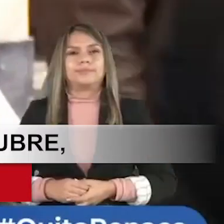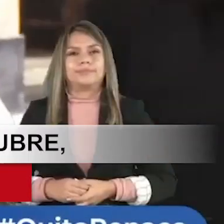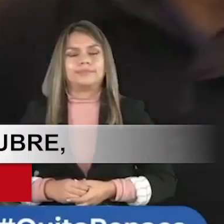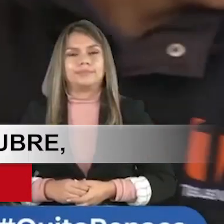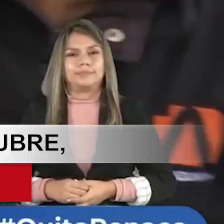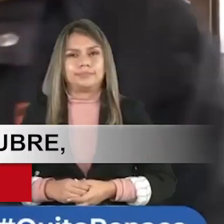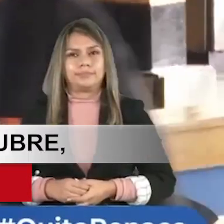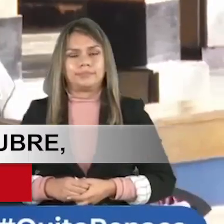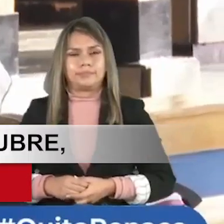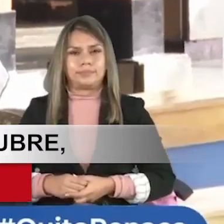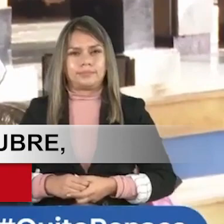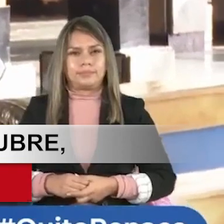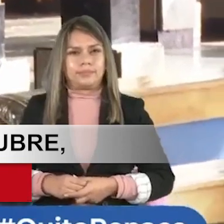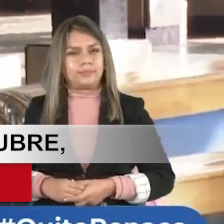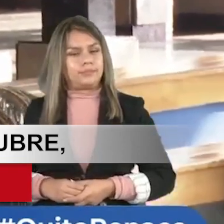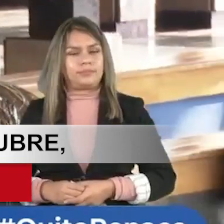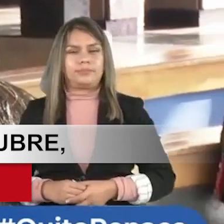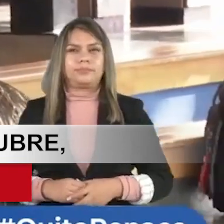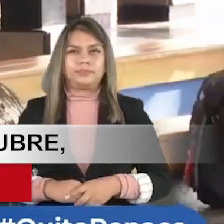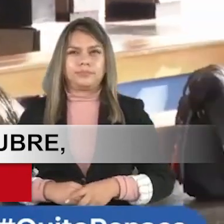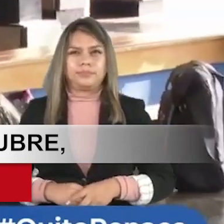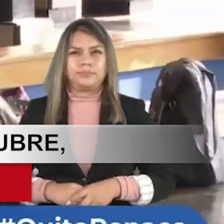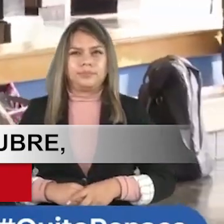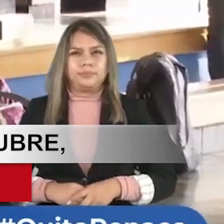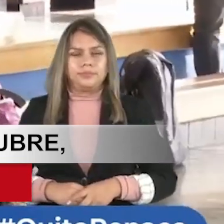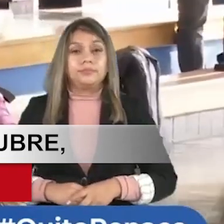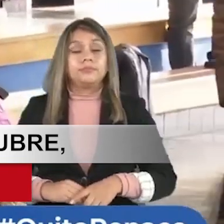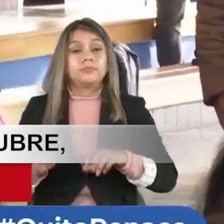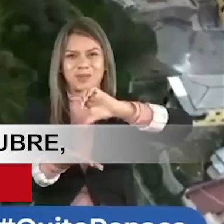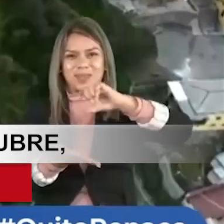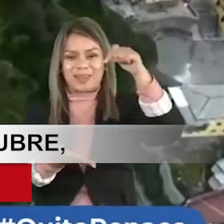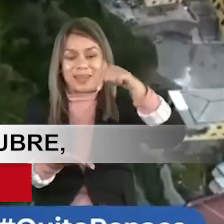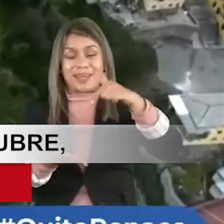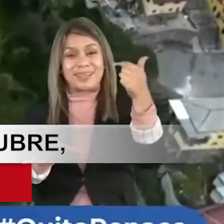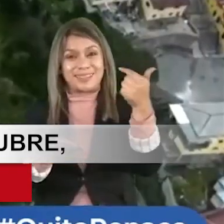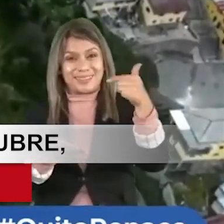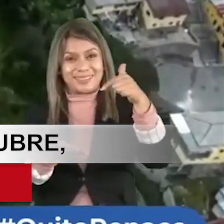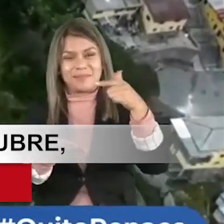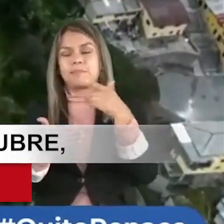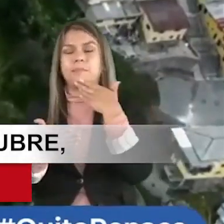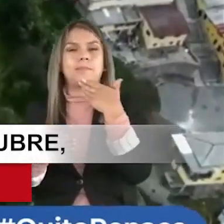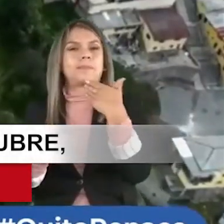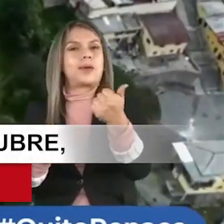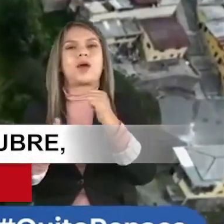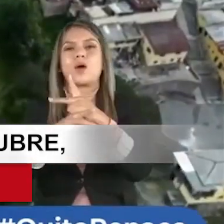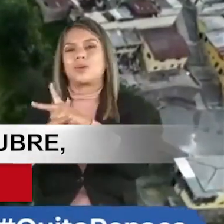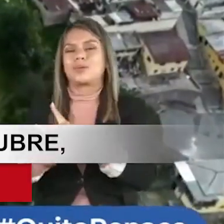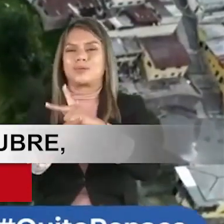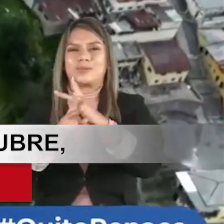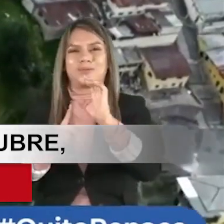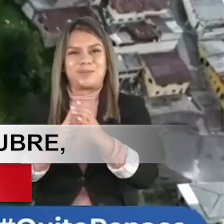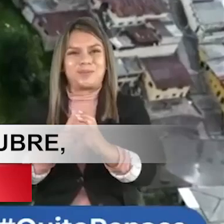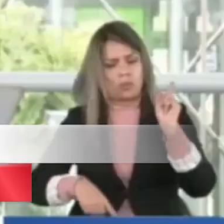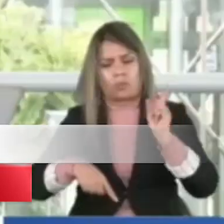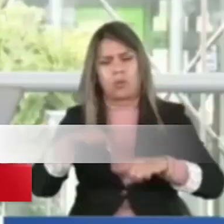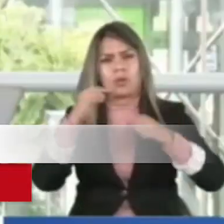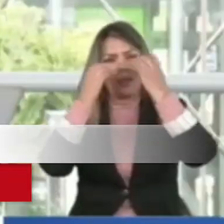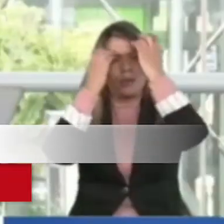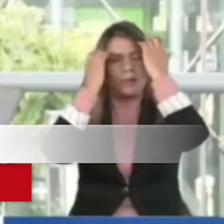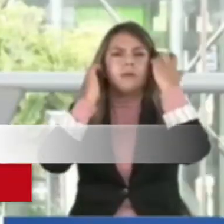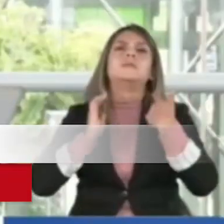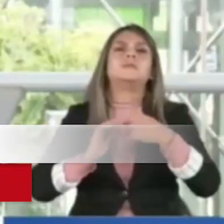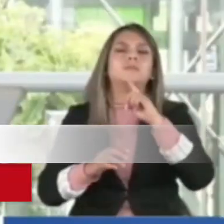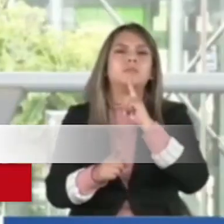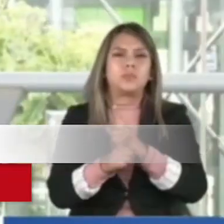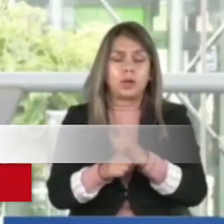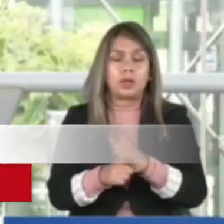verdad. En este primer informe a los ciudadanos de Quito, Muñoz también se refirió a la regularización de los barrios y a los pasos para hacerlo. La ordenanza